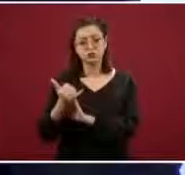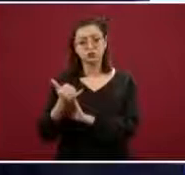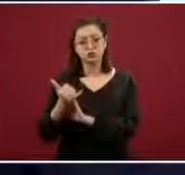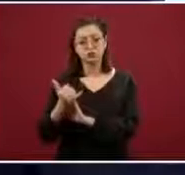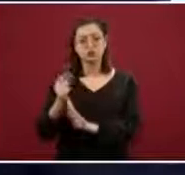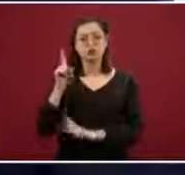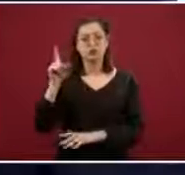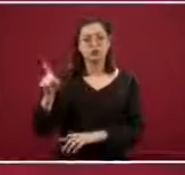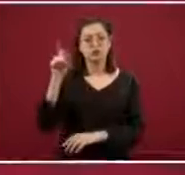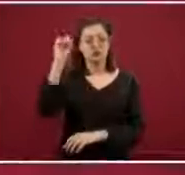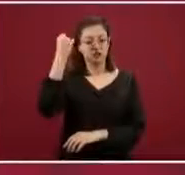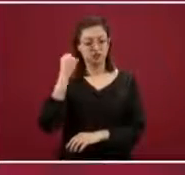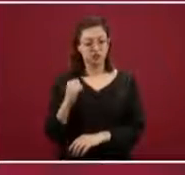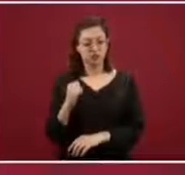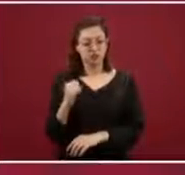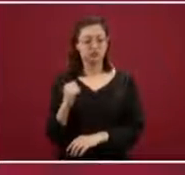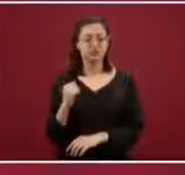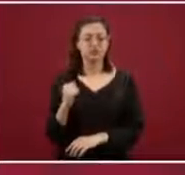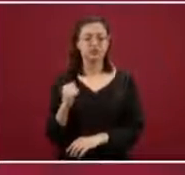Sinaloa